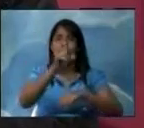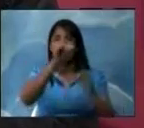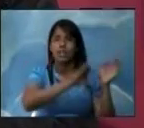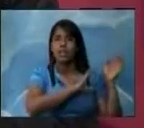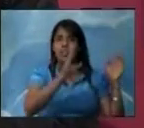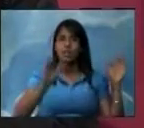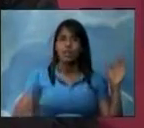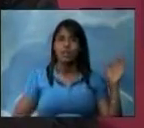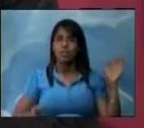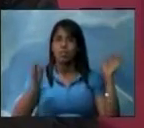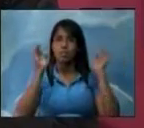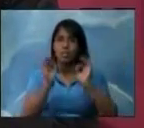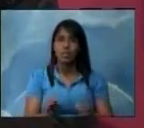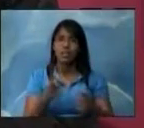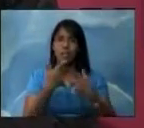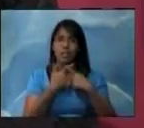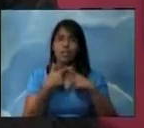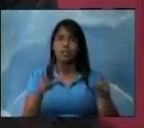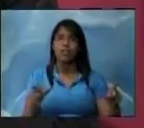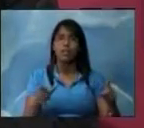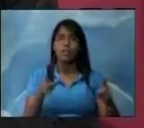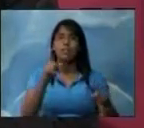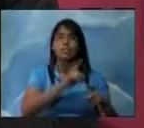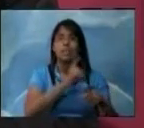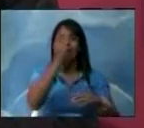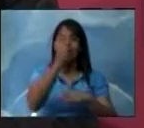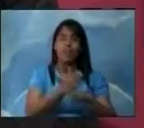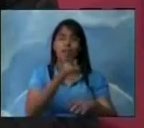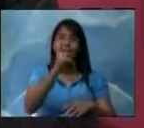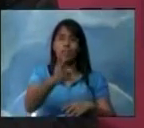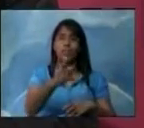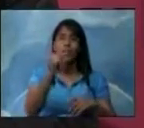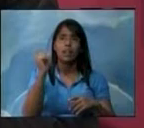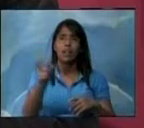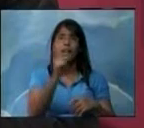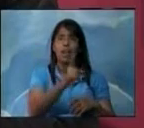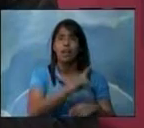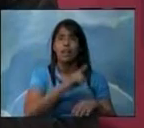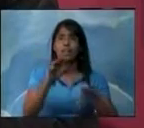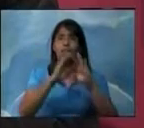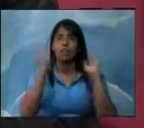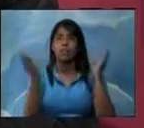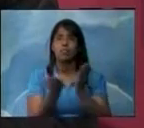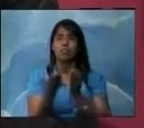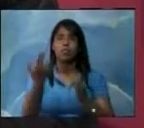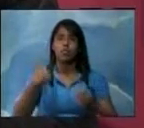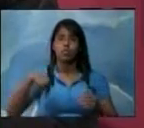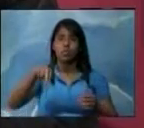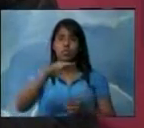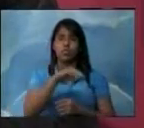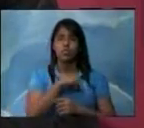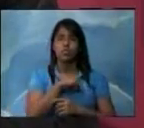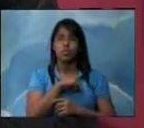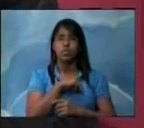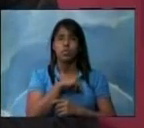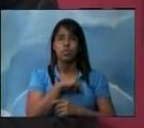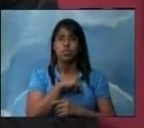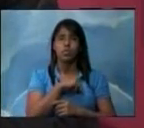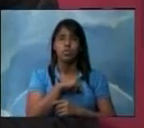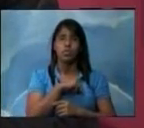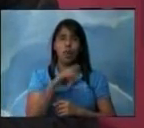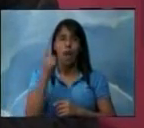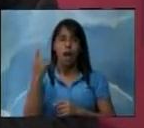Cristo, marcar la diferencia entre la gente del mundo y nosotros.